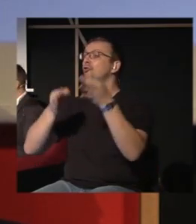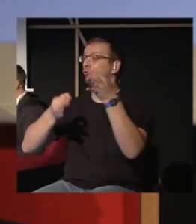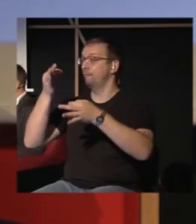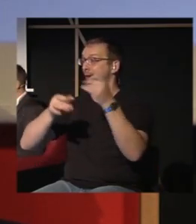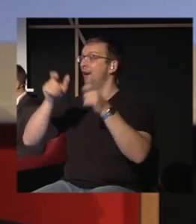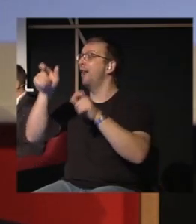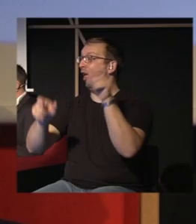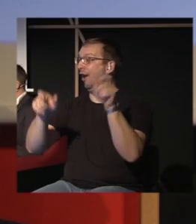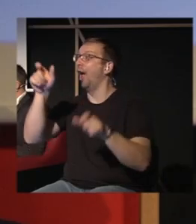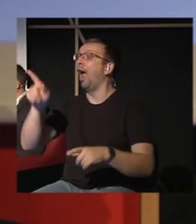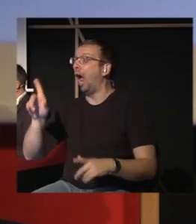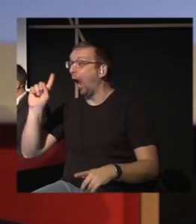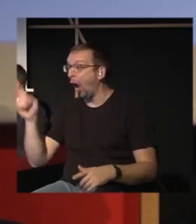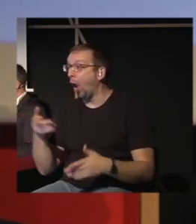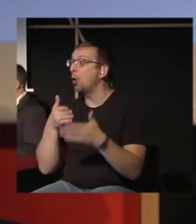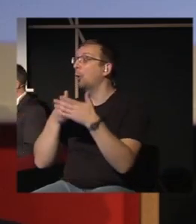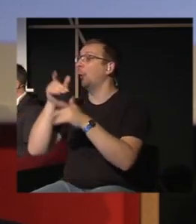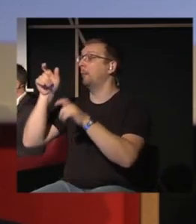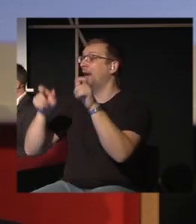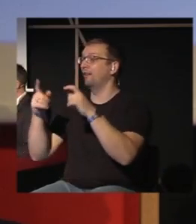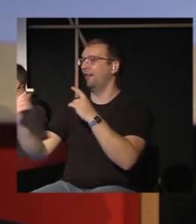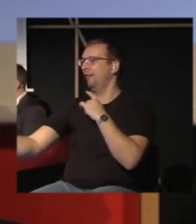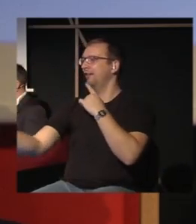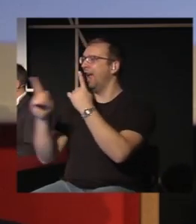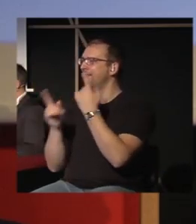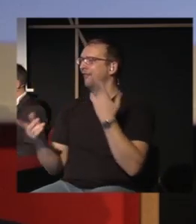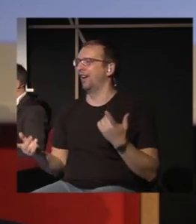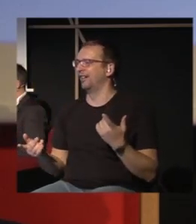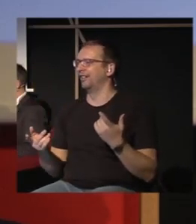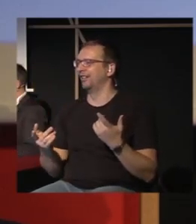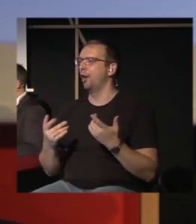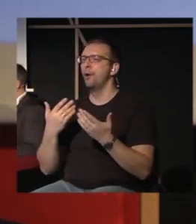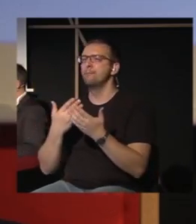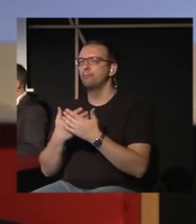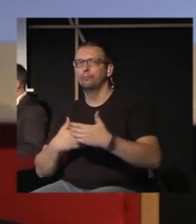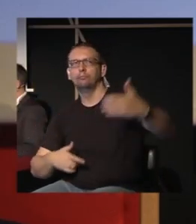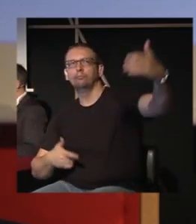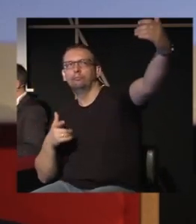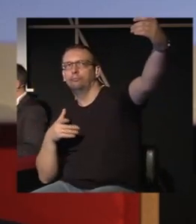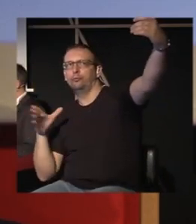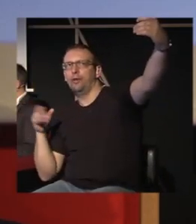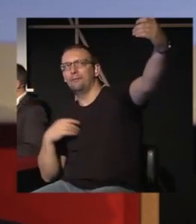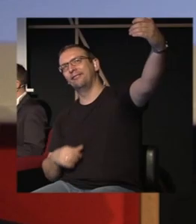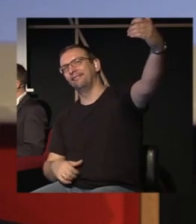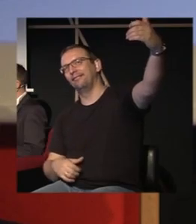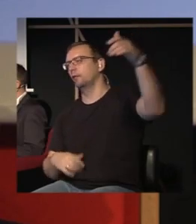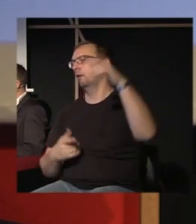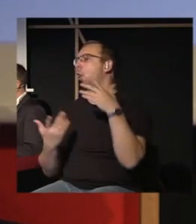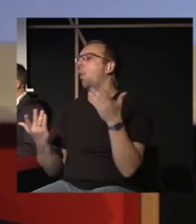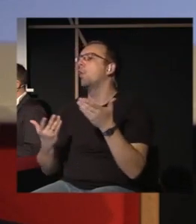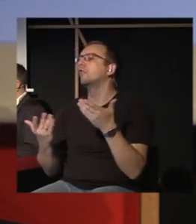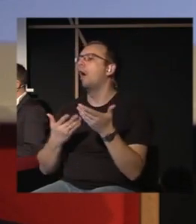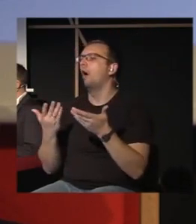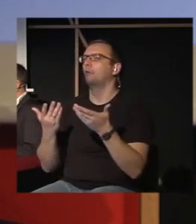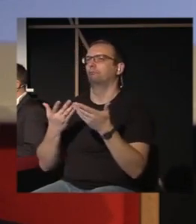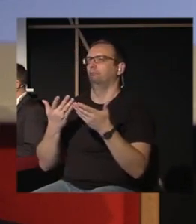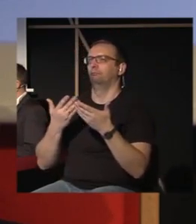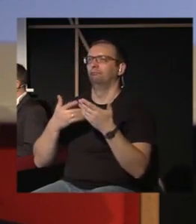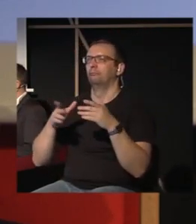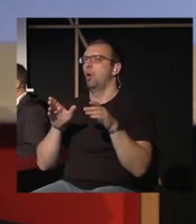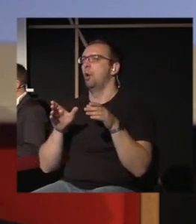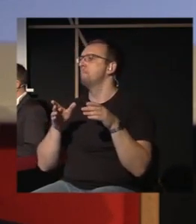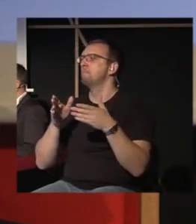discapacidad. Es difícil, entiendo que no es muy fácil poder contactar con los jugadores, pero bueno, nosotros le dijimos que es muy